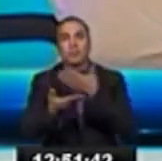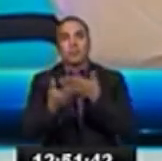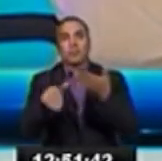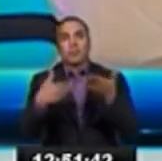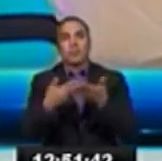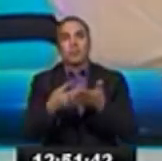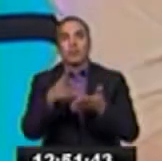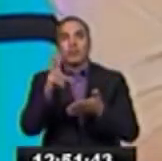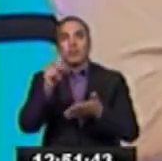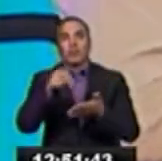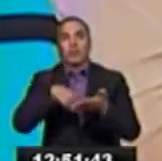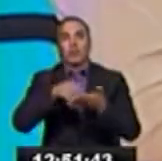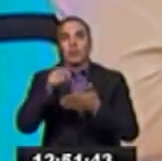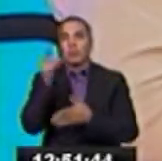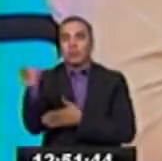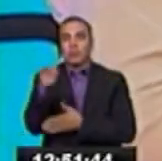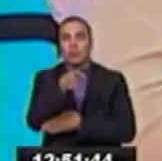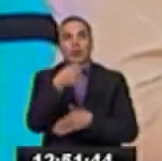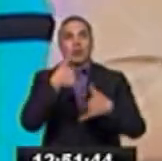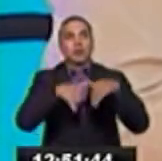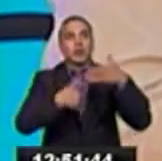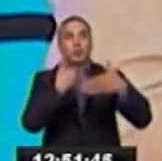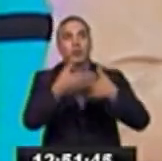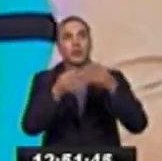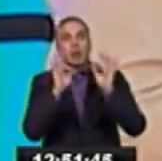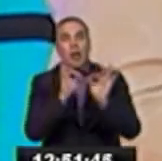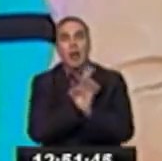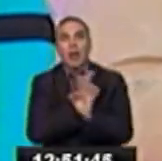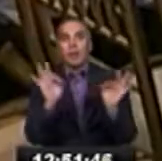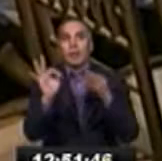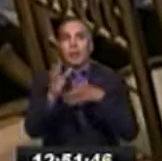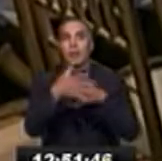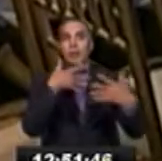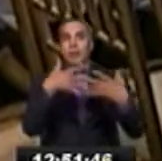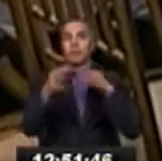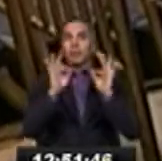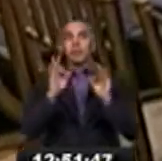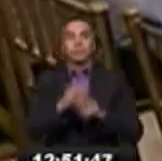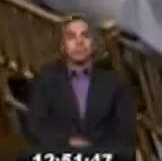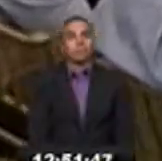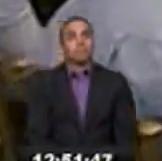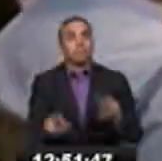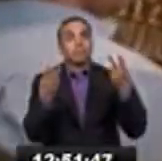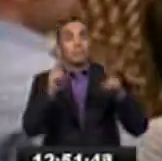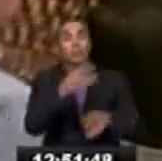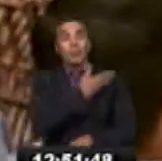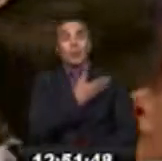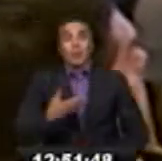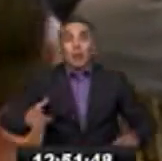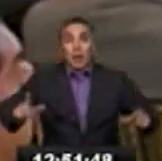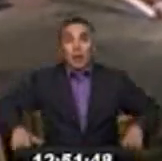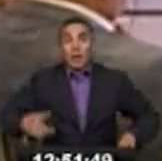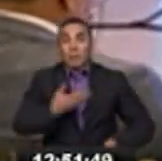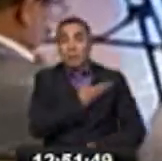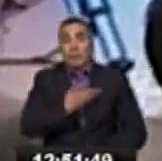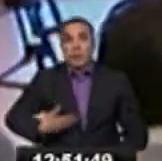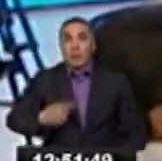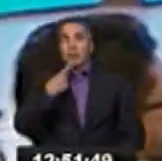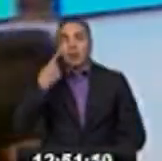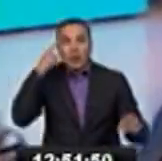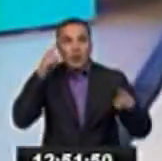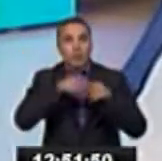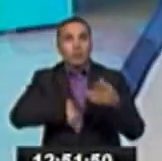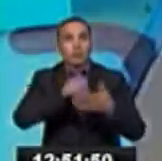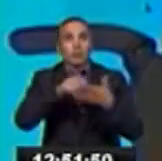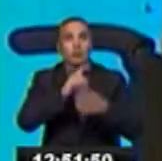no contratar a dedo, sino seguir los procesos limpios y transparentes. Moreno también evidenció estar de acuerdo con la contratación por